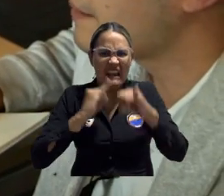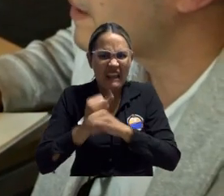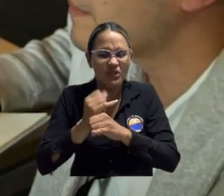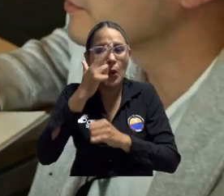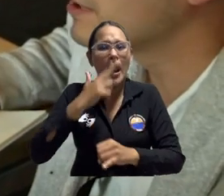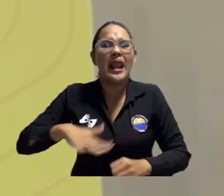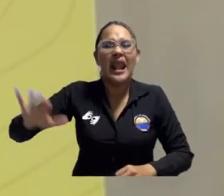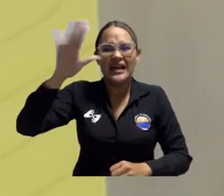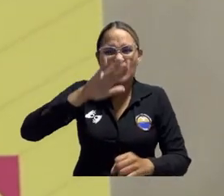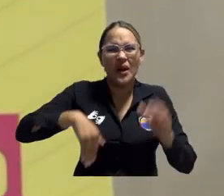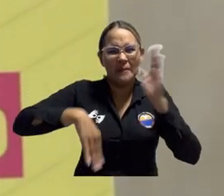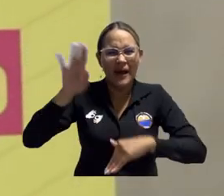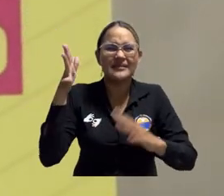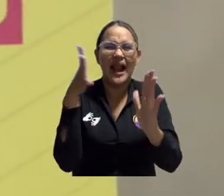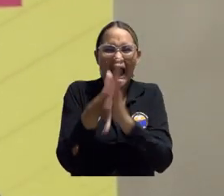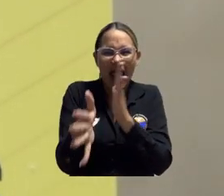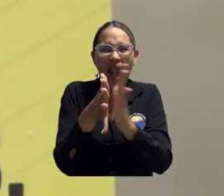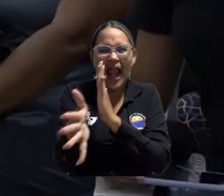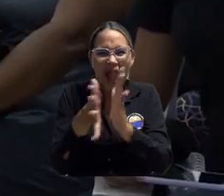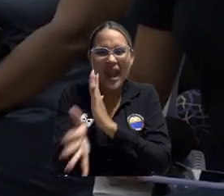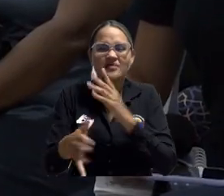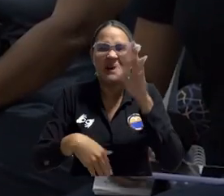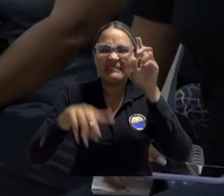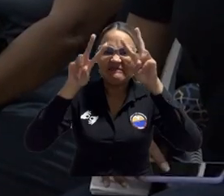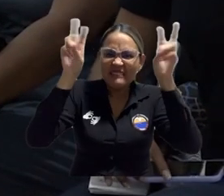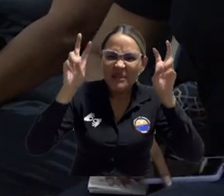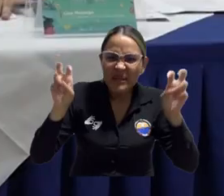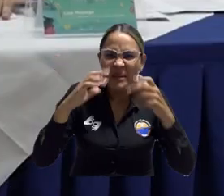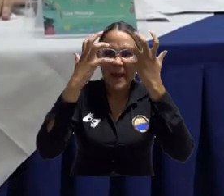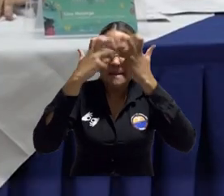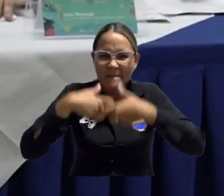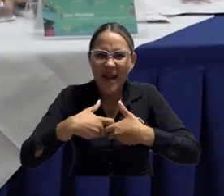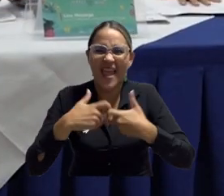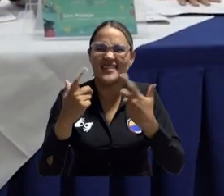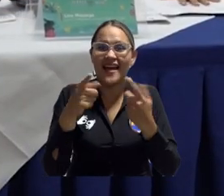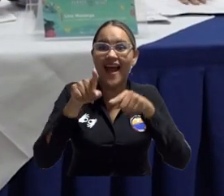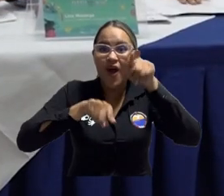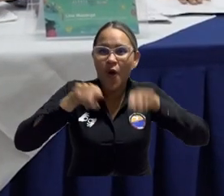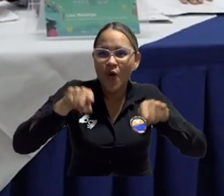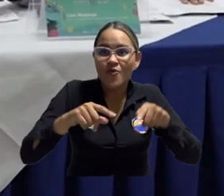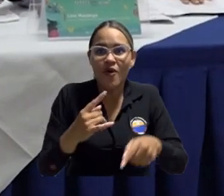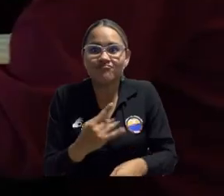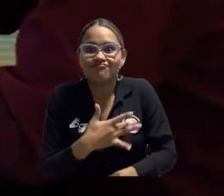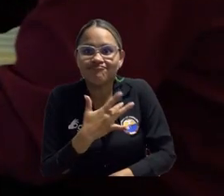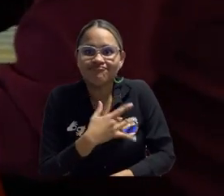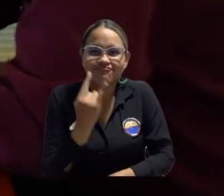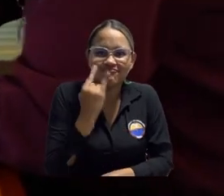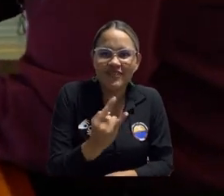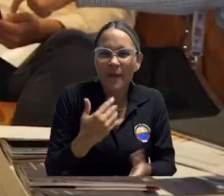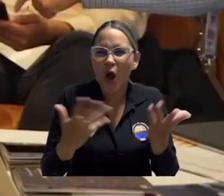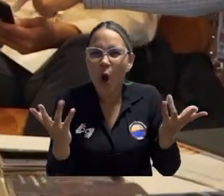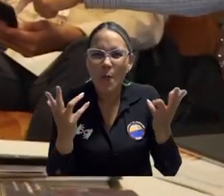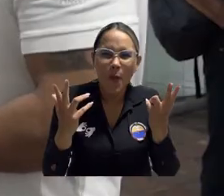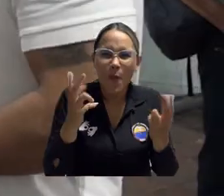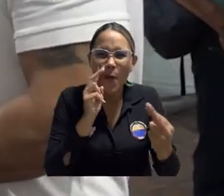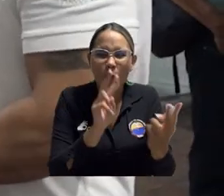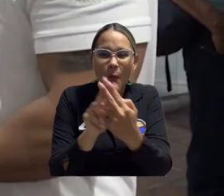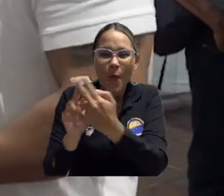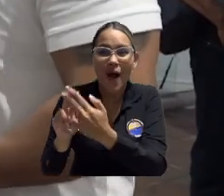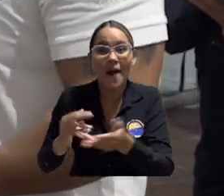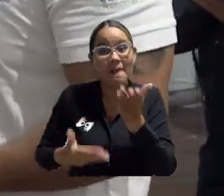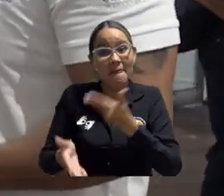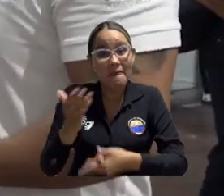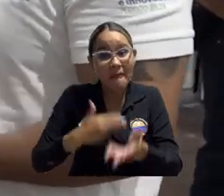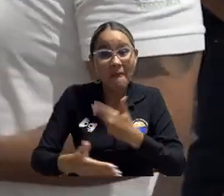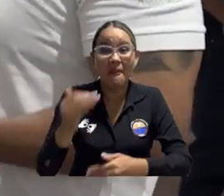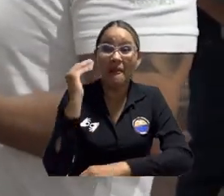especializados y de conexión empresarial con potenciales clientes, aliados e inversionistas para darse a conocer, inspirarse con historias de